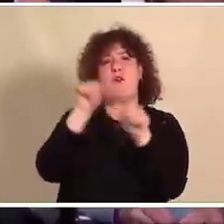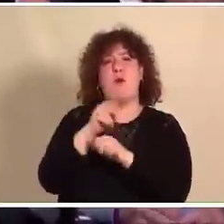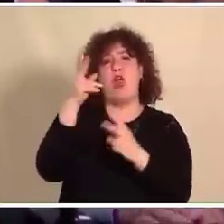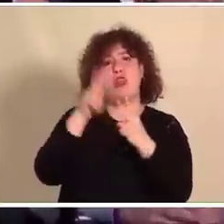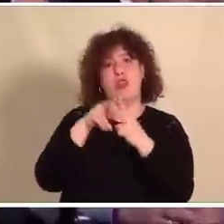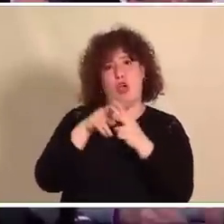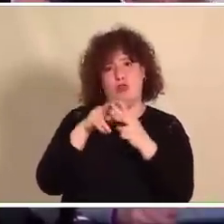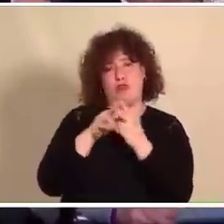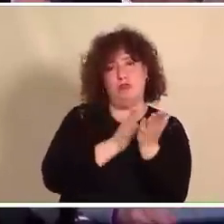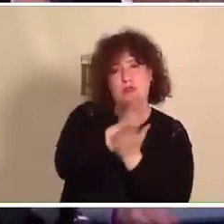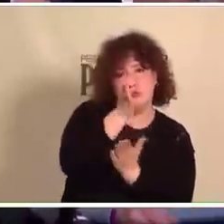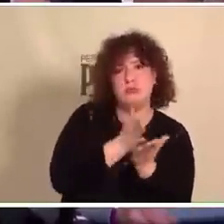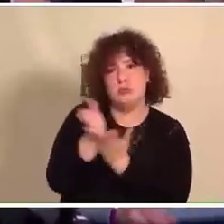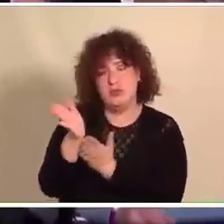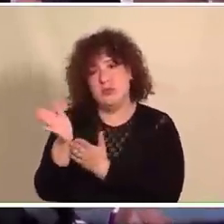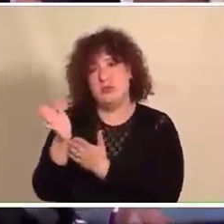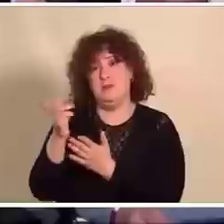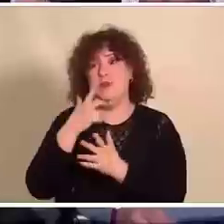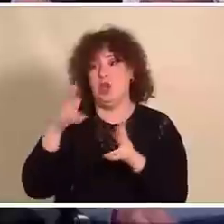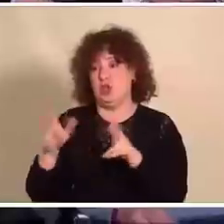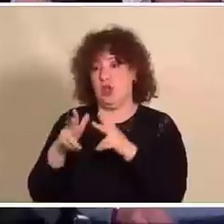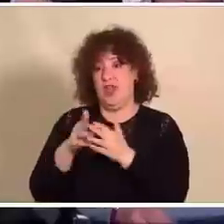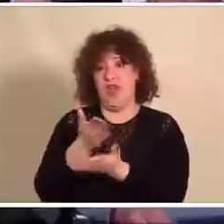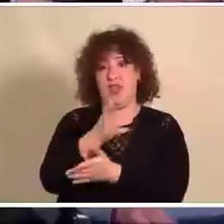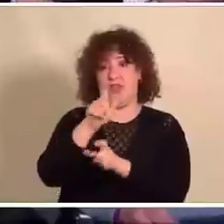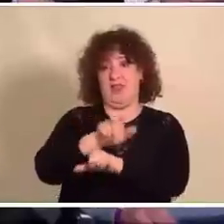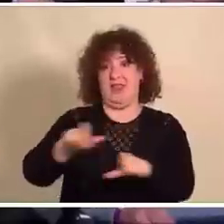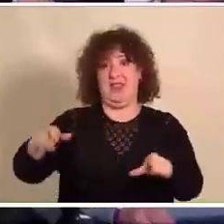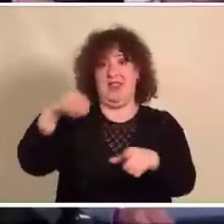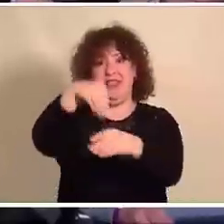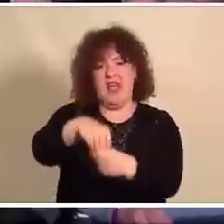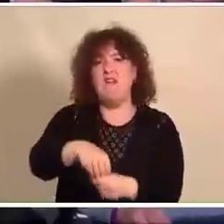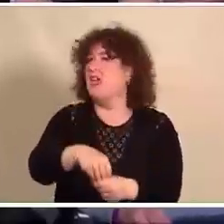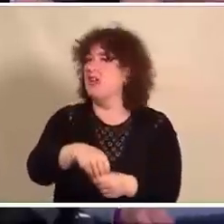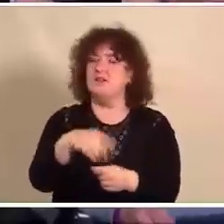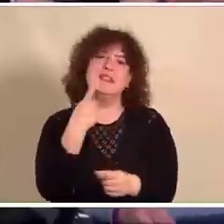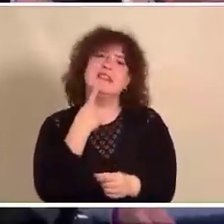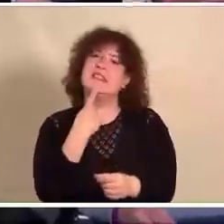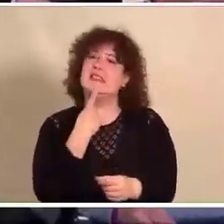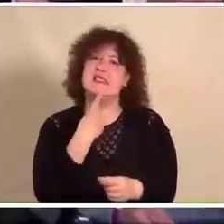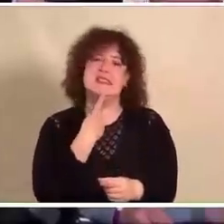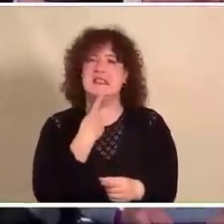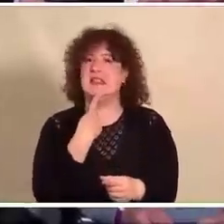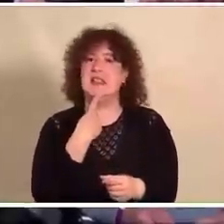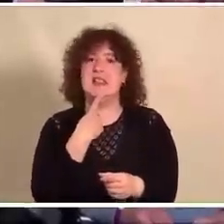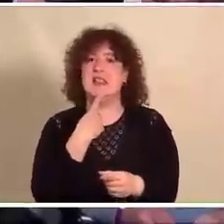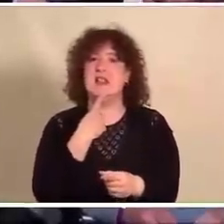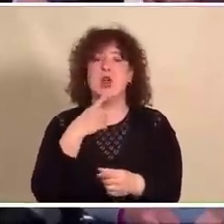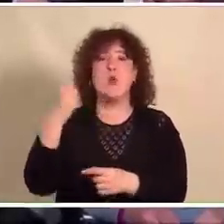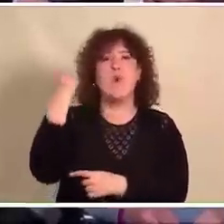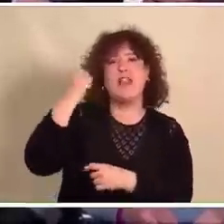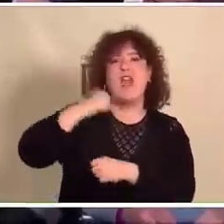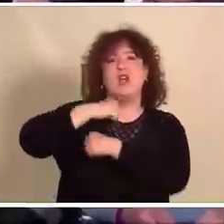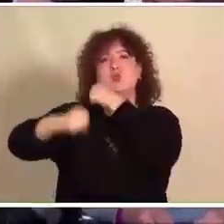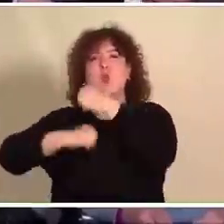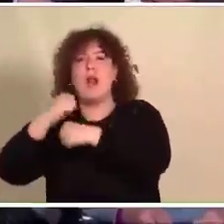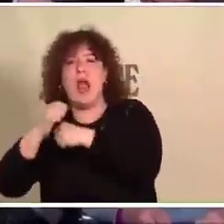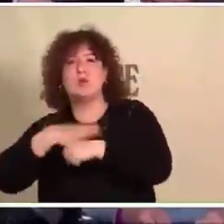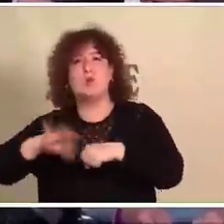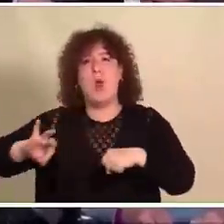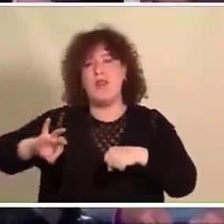compañeros y compañeras de la sociedad civil con una internacionallización del conflicto entre potencias nucleares de consecuencias